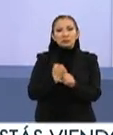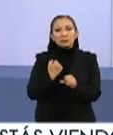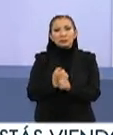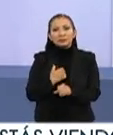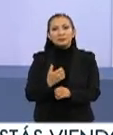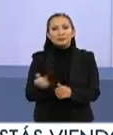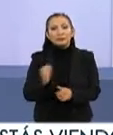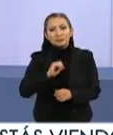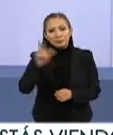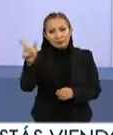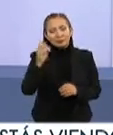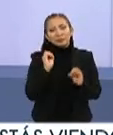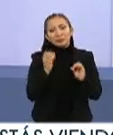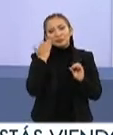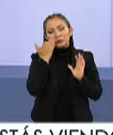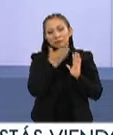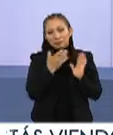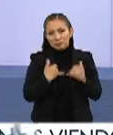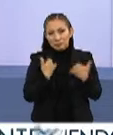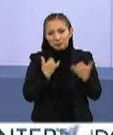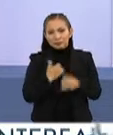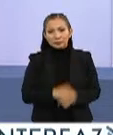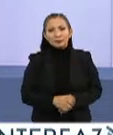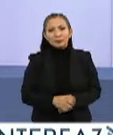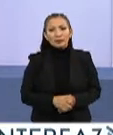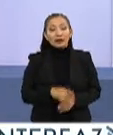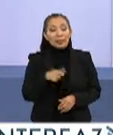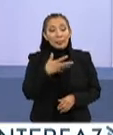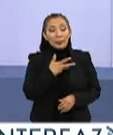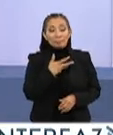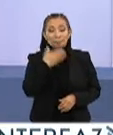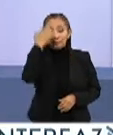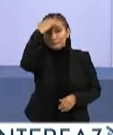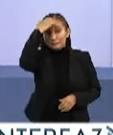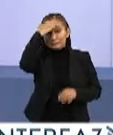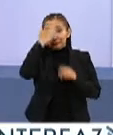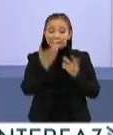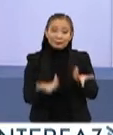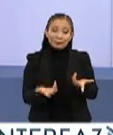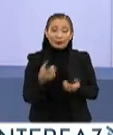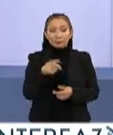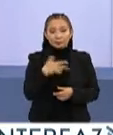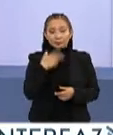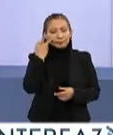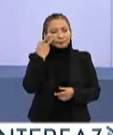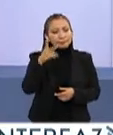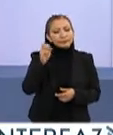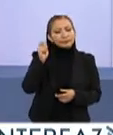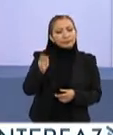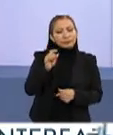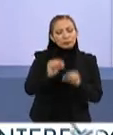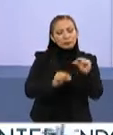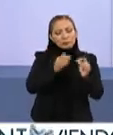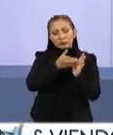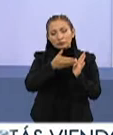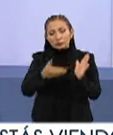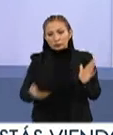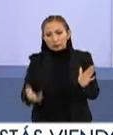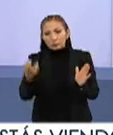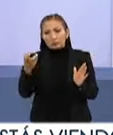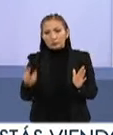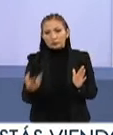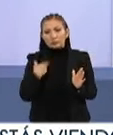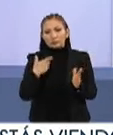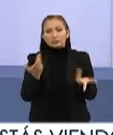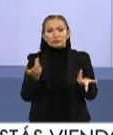la carrera profesional o de los tiempos profesionales de un joven, que es tener experiencia. Así que vamos a revisar poco a poco durante